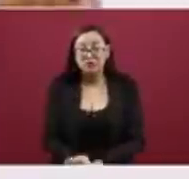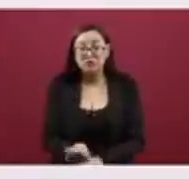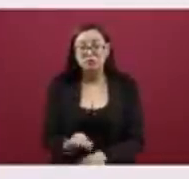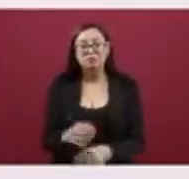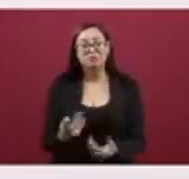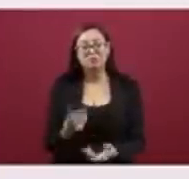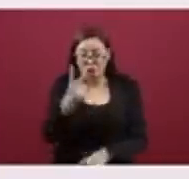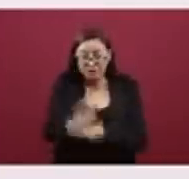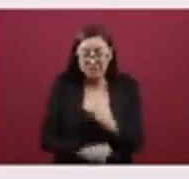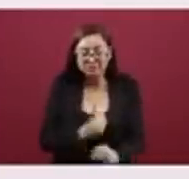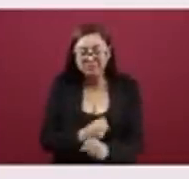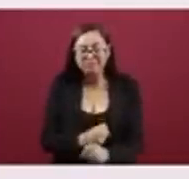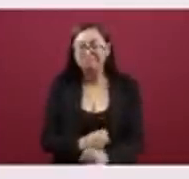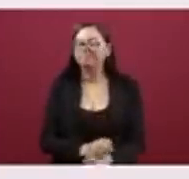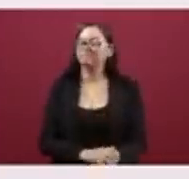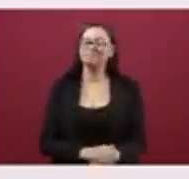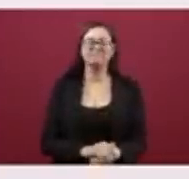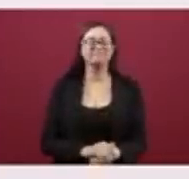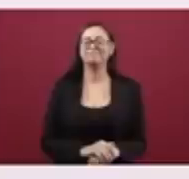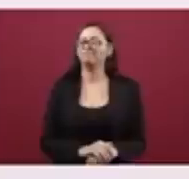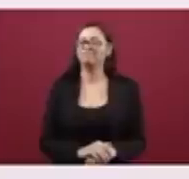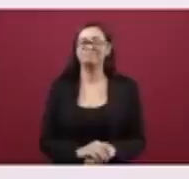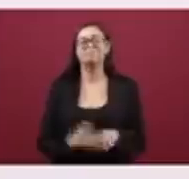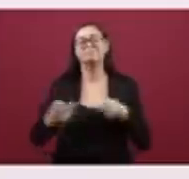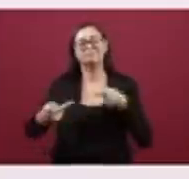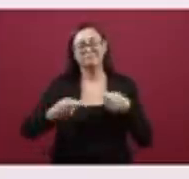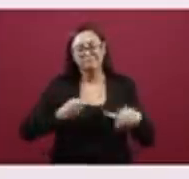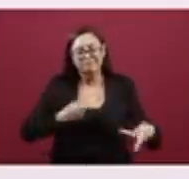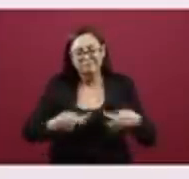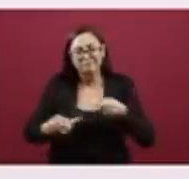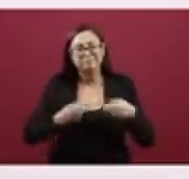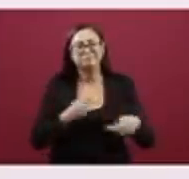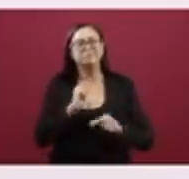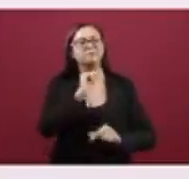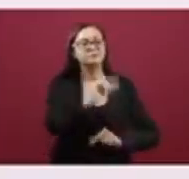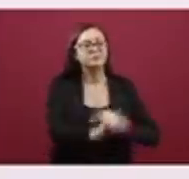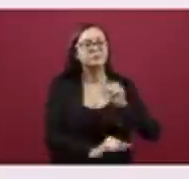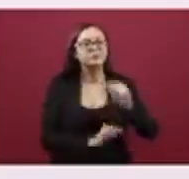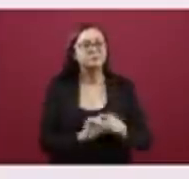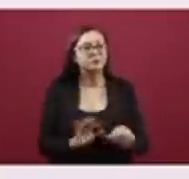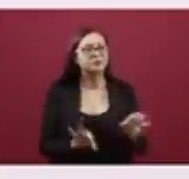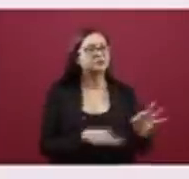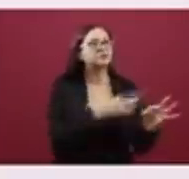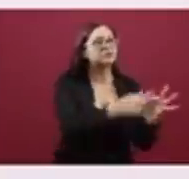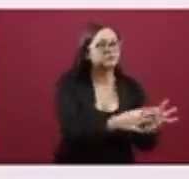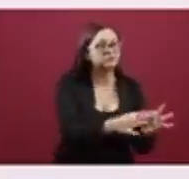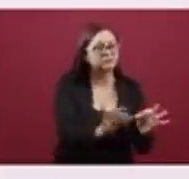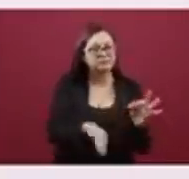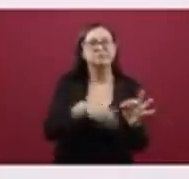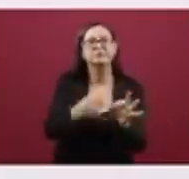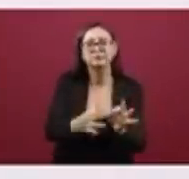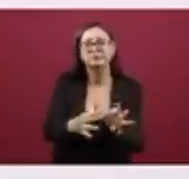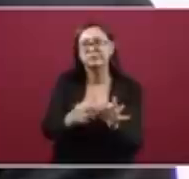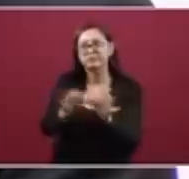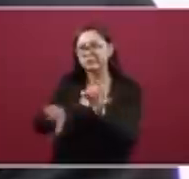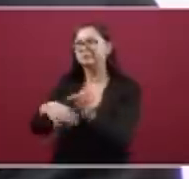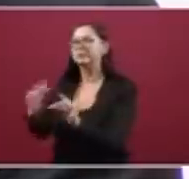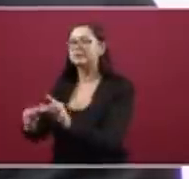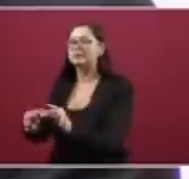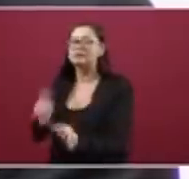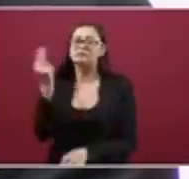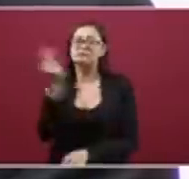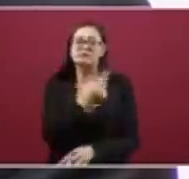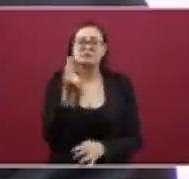plan para terminar todas estas obras que significan inversión presupuesto